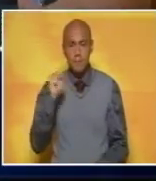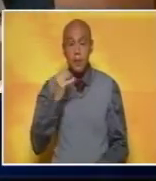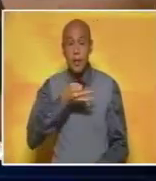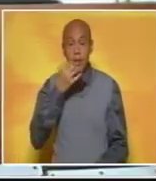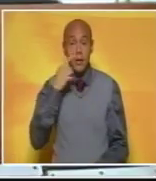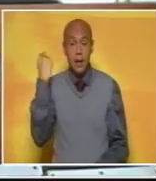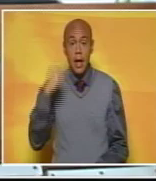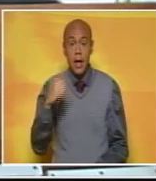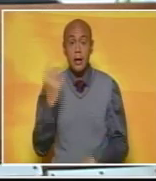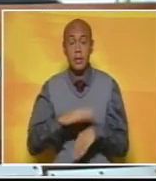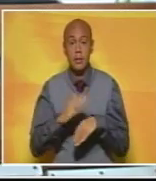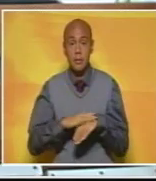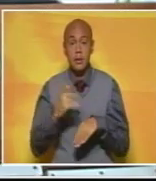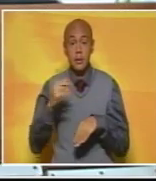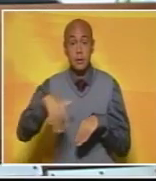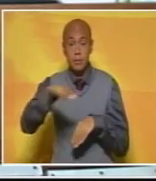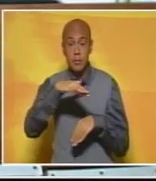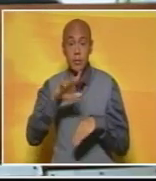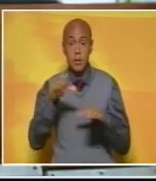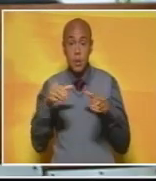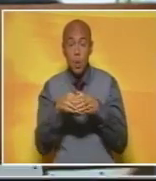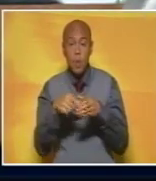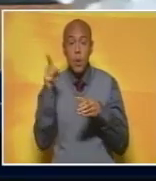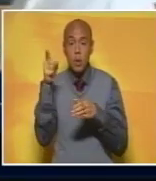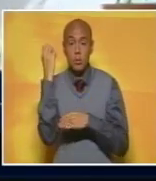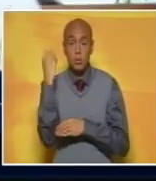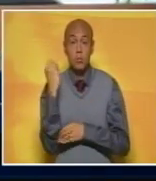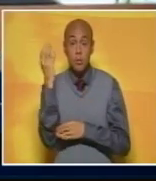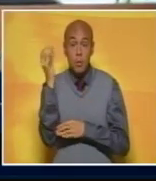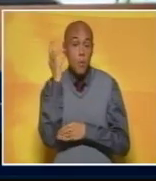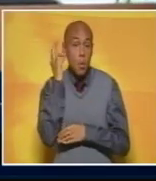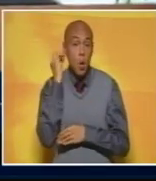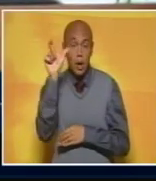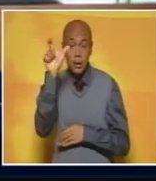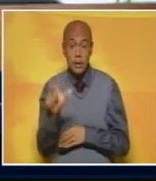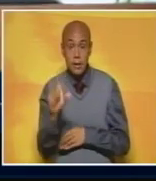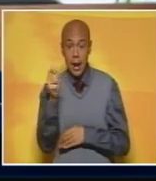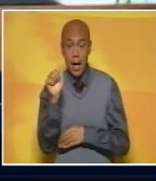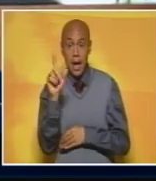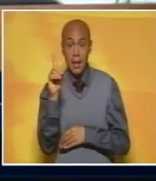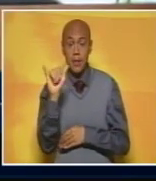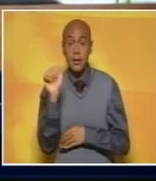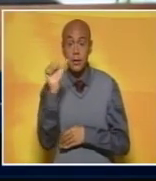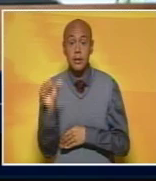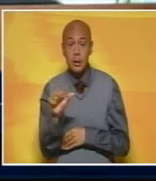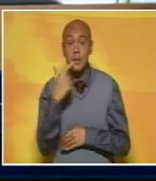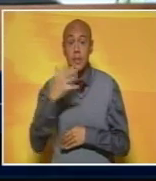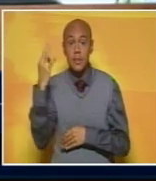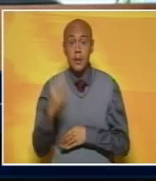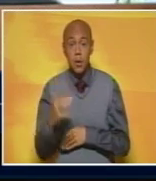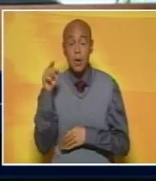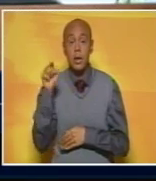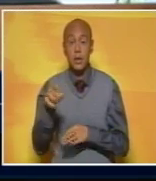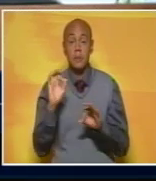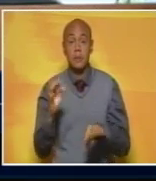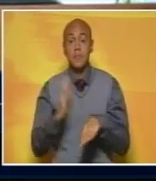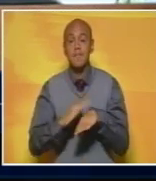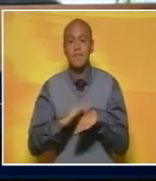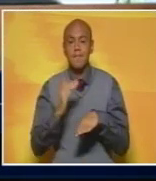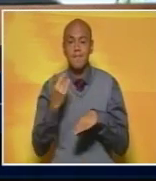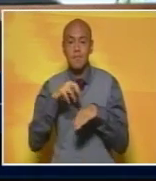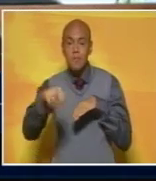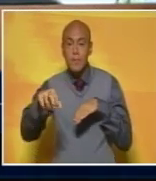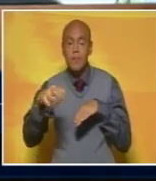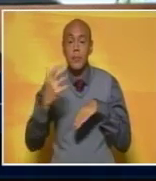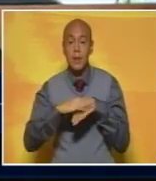La presidenta de esa instancia parlamentaria, Gladys Guaipo, señaló que ese tipo de hechos no es aislado y